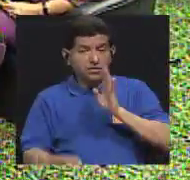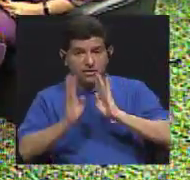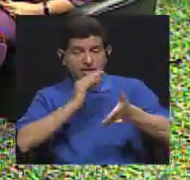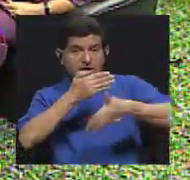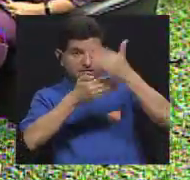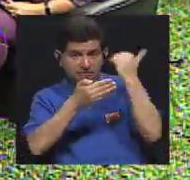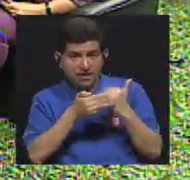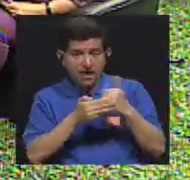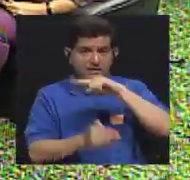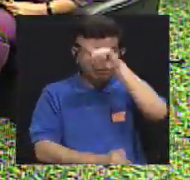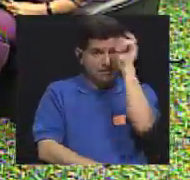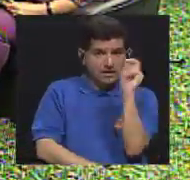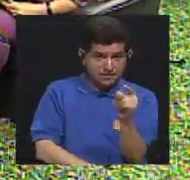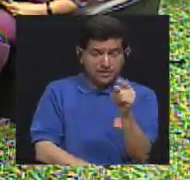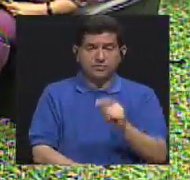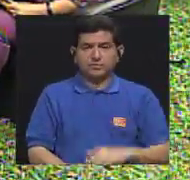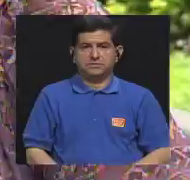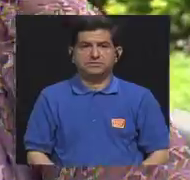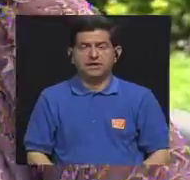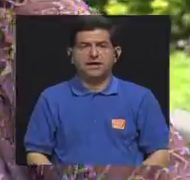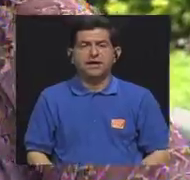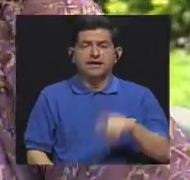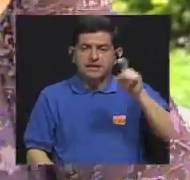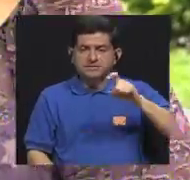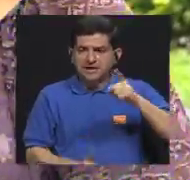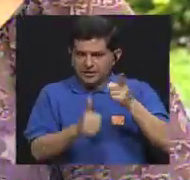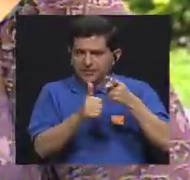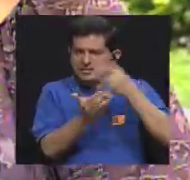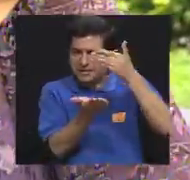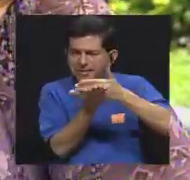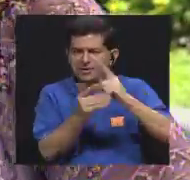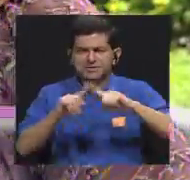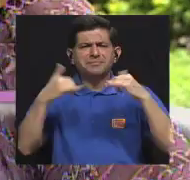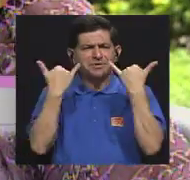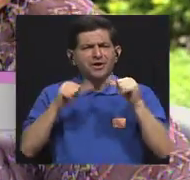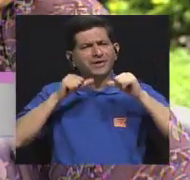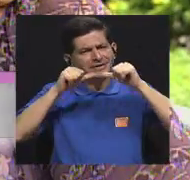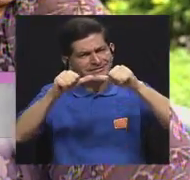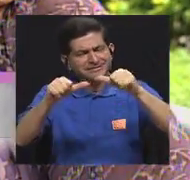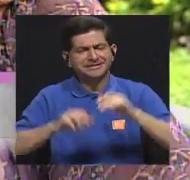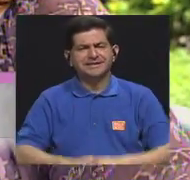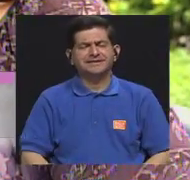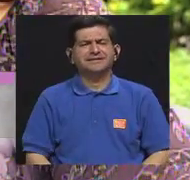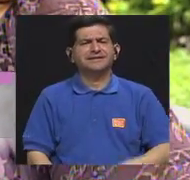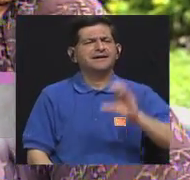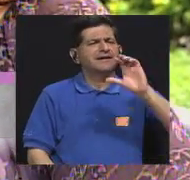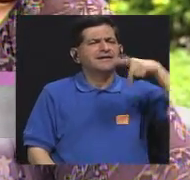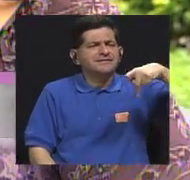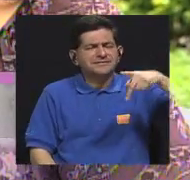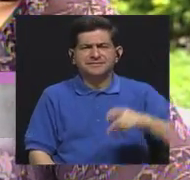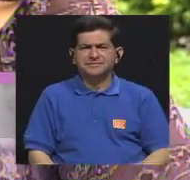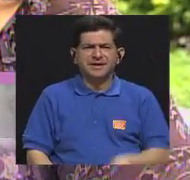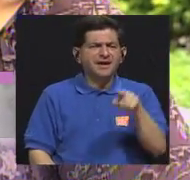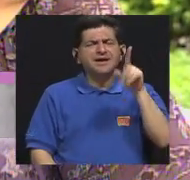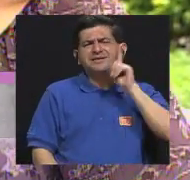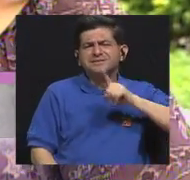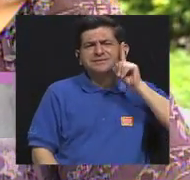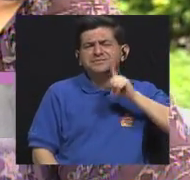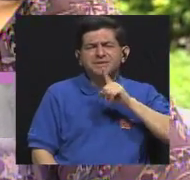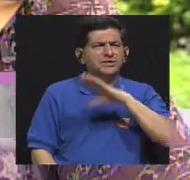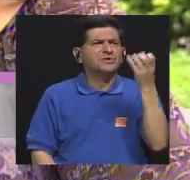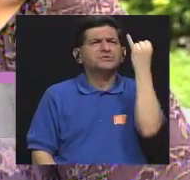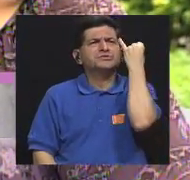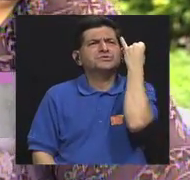habíamos quedado en una pregunta en el bloque anterior, claro, que tuvimos que ir a la pausa, pero queremos retomarla nuevamente. Carolina, porque muchas veces esos mitos o